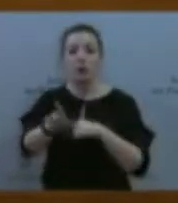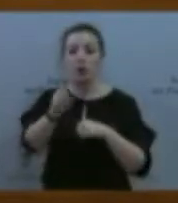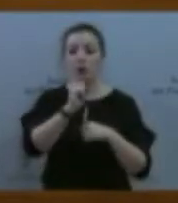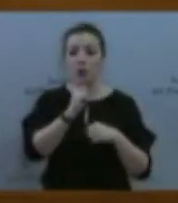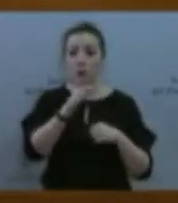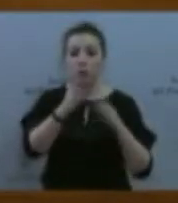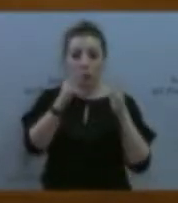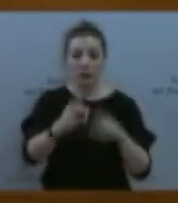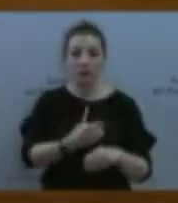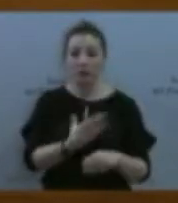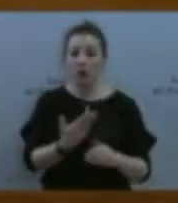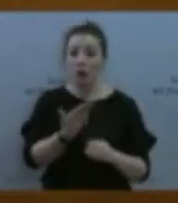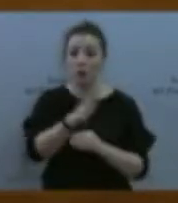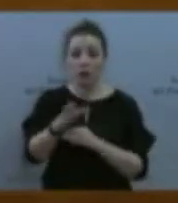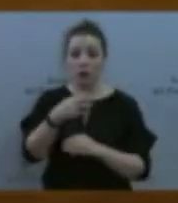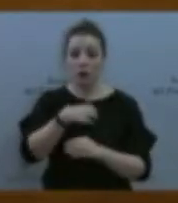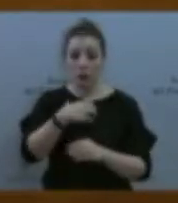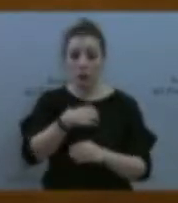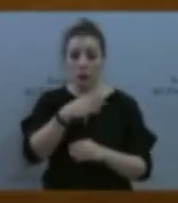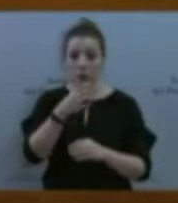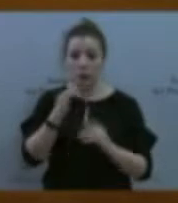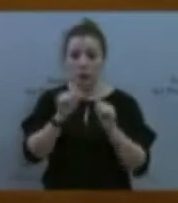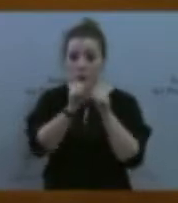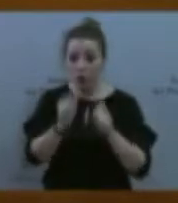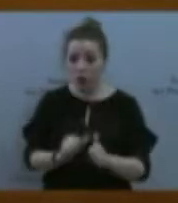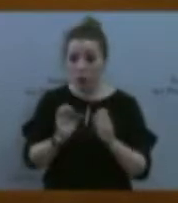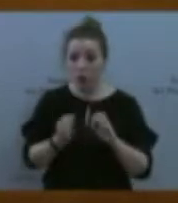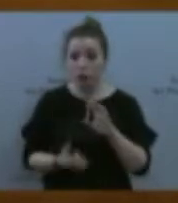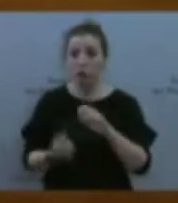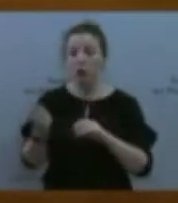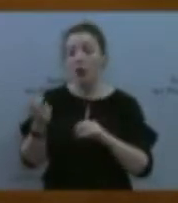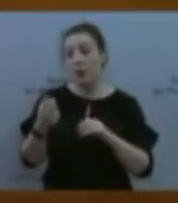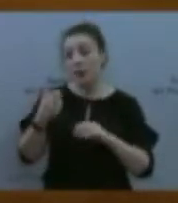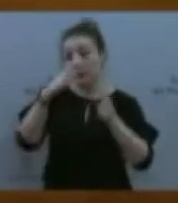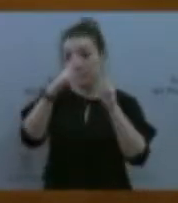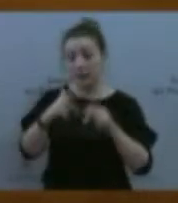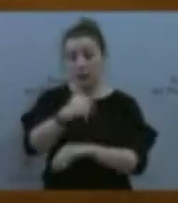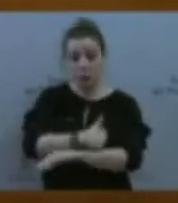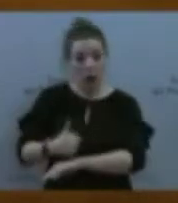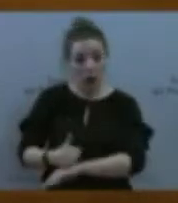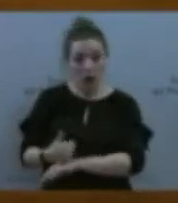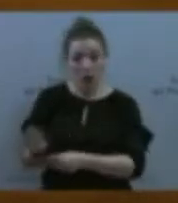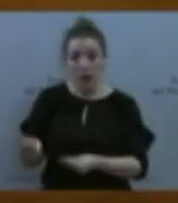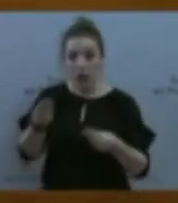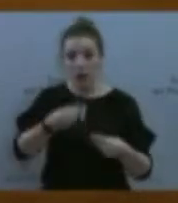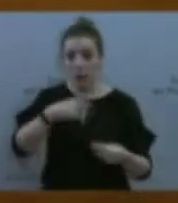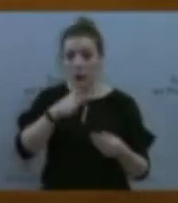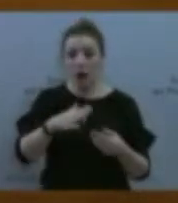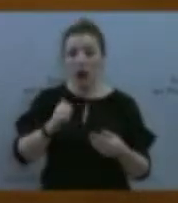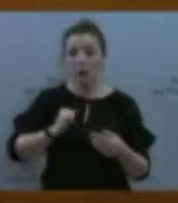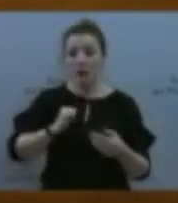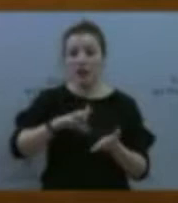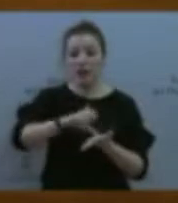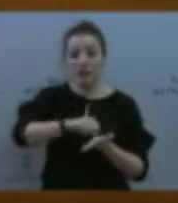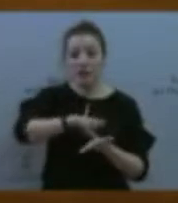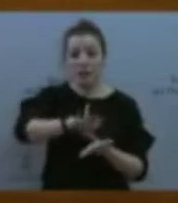en un modelo heredado del Tribunal de Cuentas, que no se aprovechó la descentralización para mejorarlo, para adquirir una nueva versión en la que